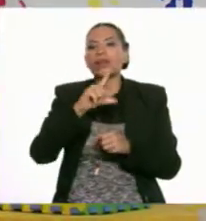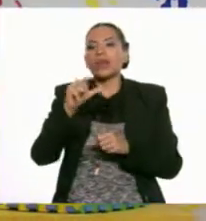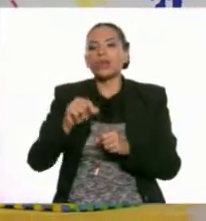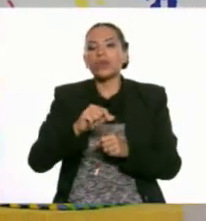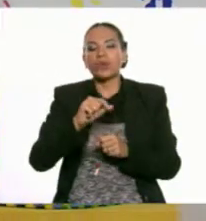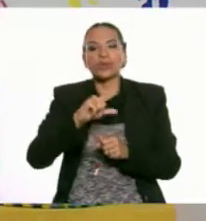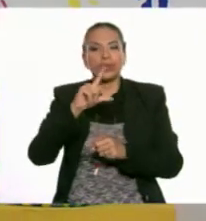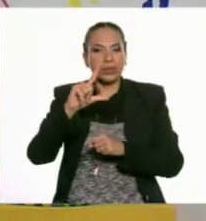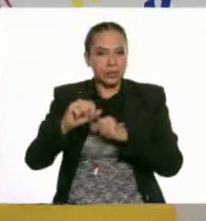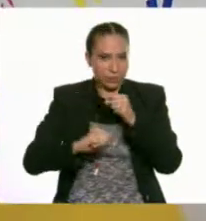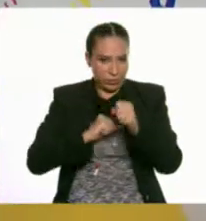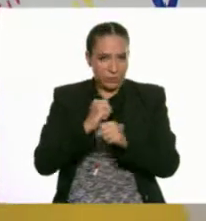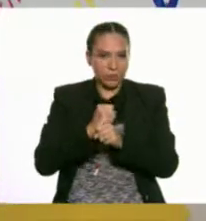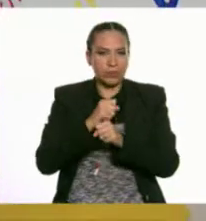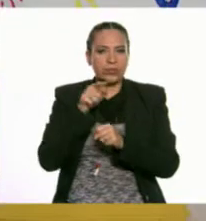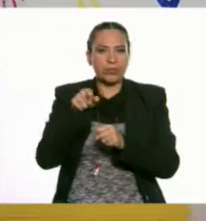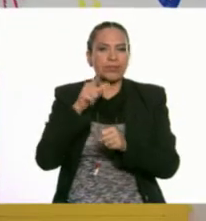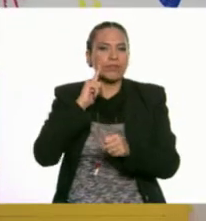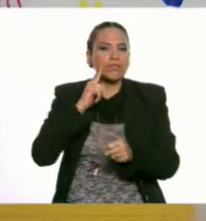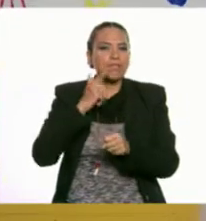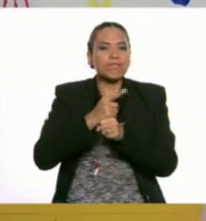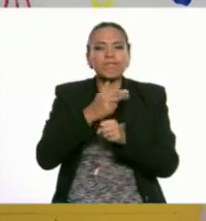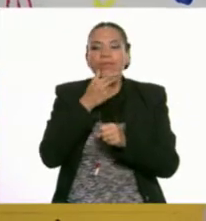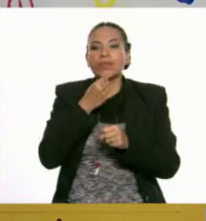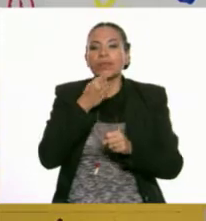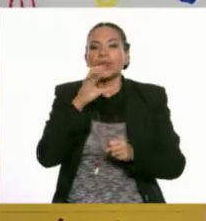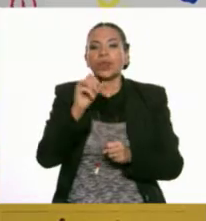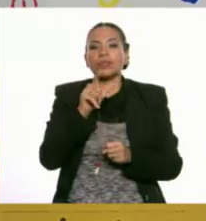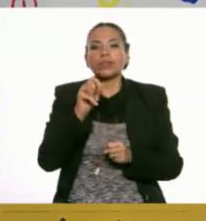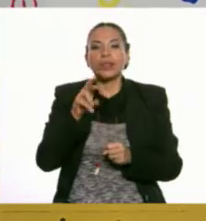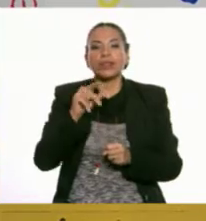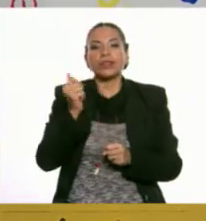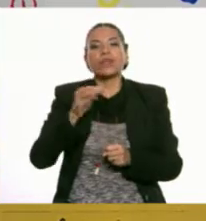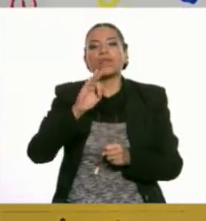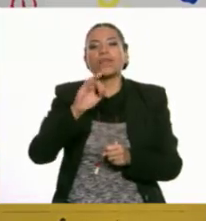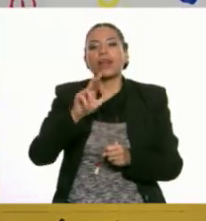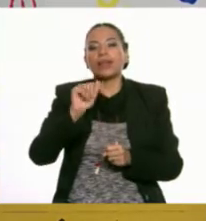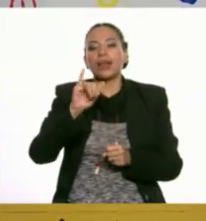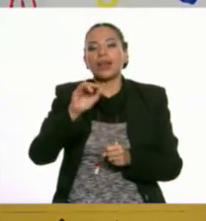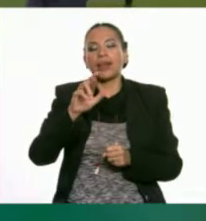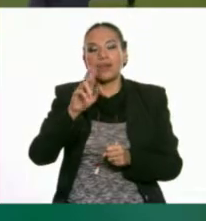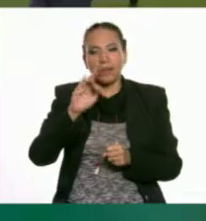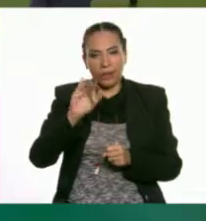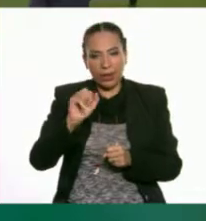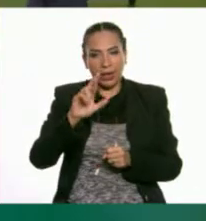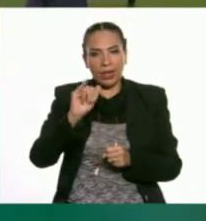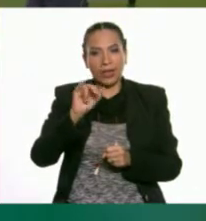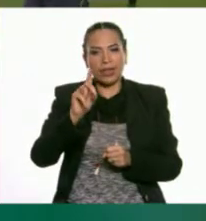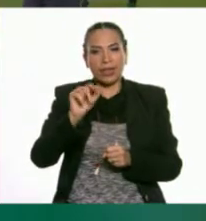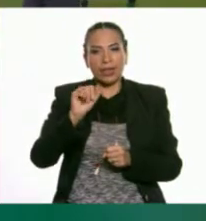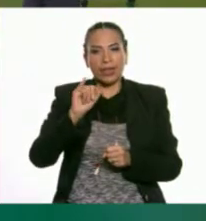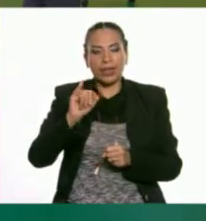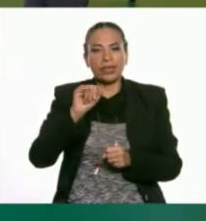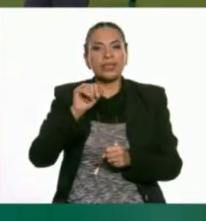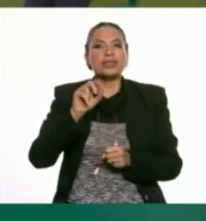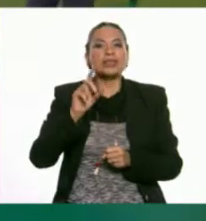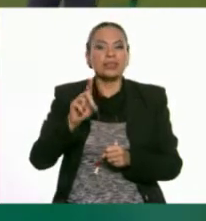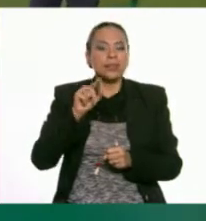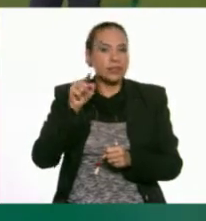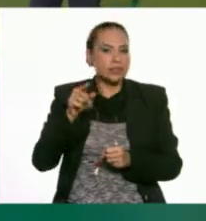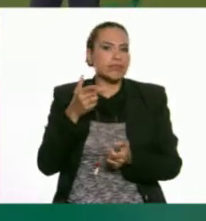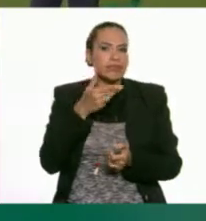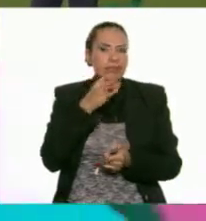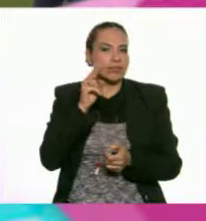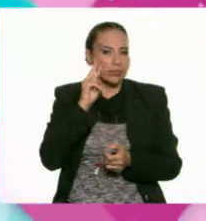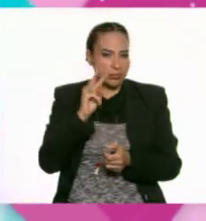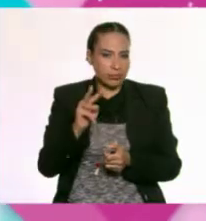del descubrimiento de Ørsted. Vamos a continuar con la historia de Faraday. ¿Lo conoces? ¿De Michael Faraday? De Michael Faraday.